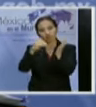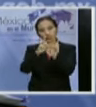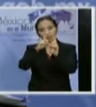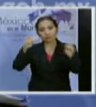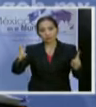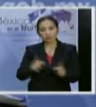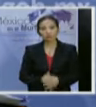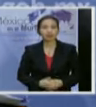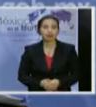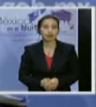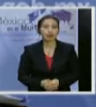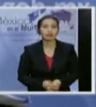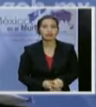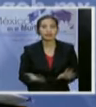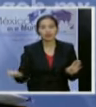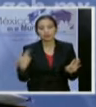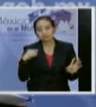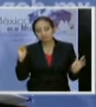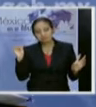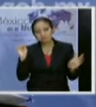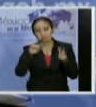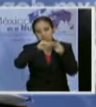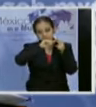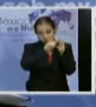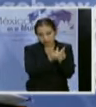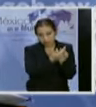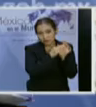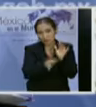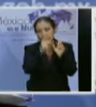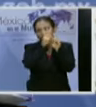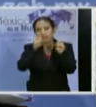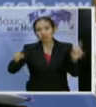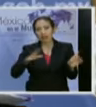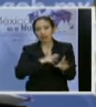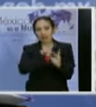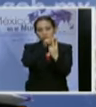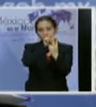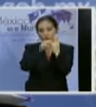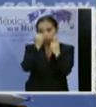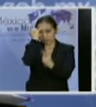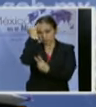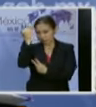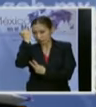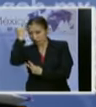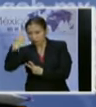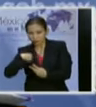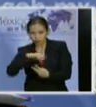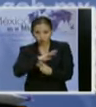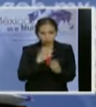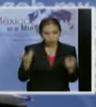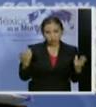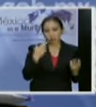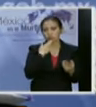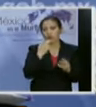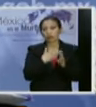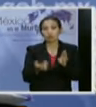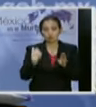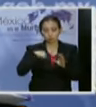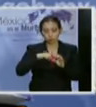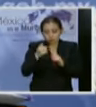desarrollo. Entonces, respecto al punto de partida sobre el desarrollo, hay 2 ideas que hemos estado manejando desde